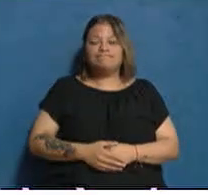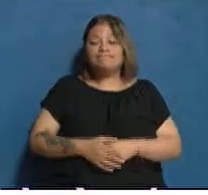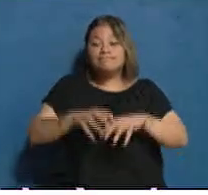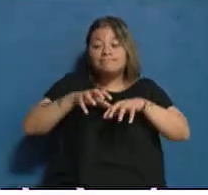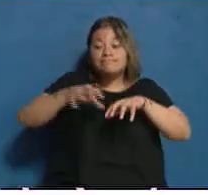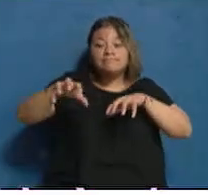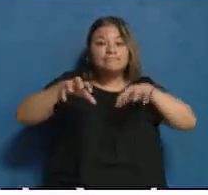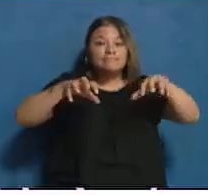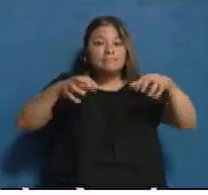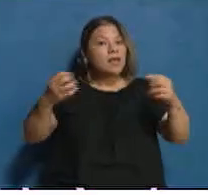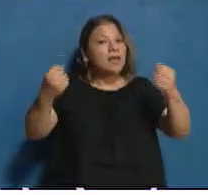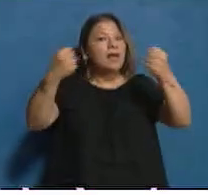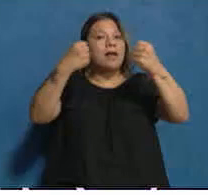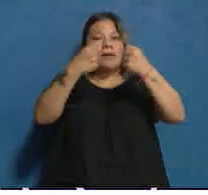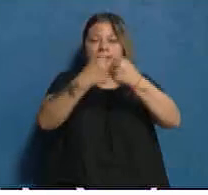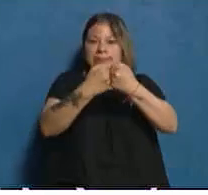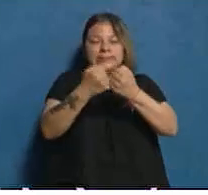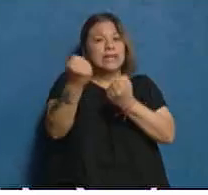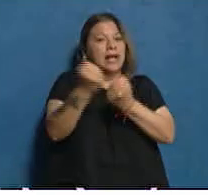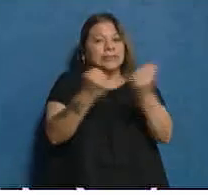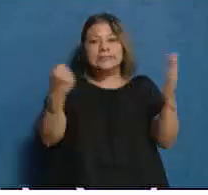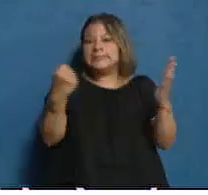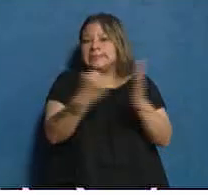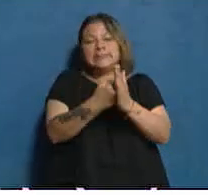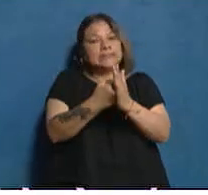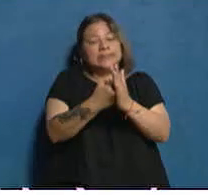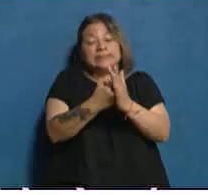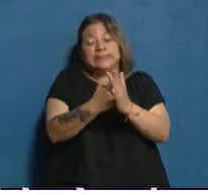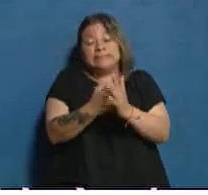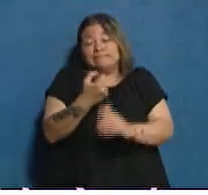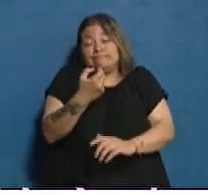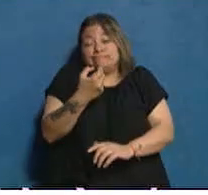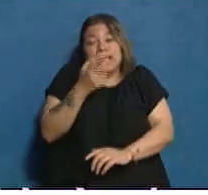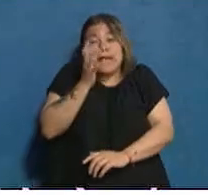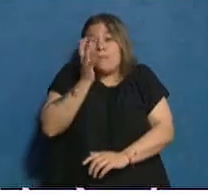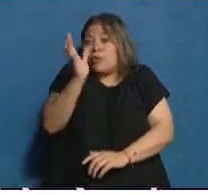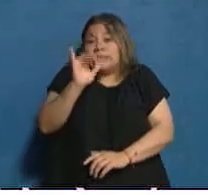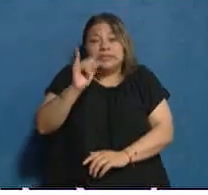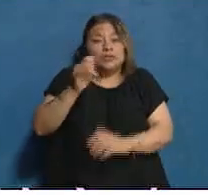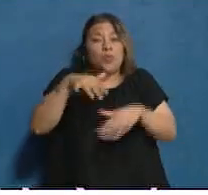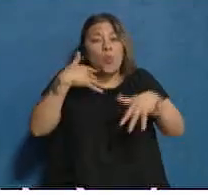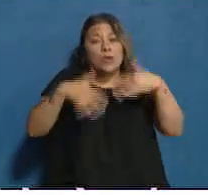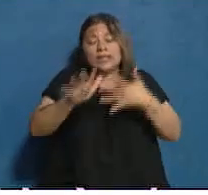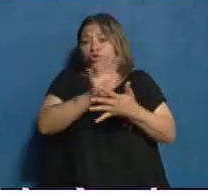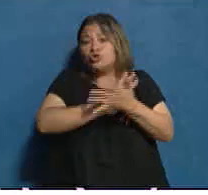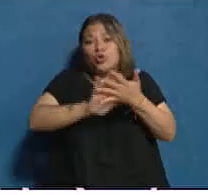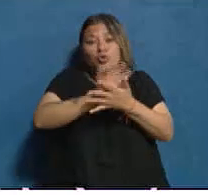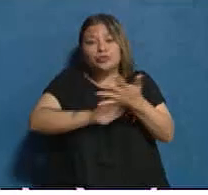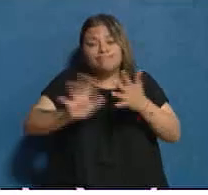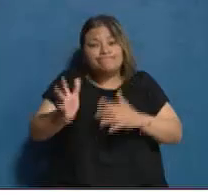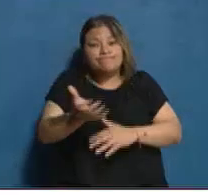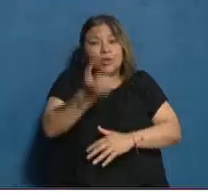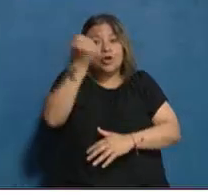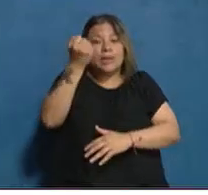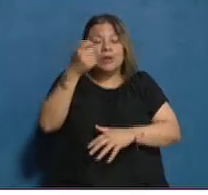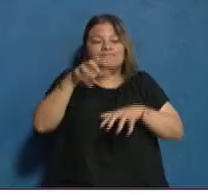sectores coinciden en que la siniestralidad vial es un flagelo para nuestra sociedad y que hay que buscarle una solución. Sin embargo, los